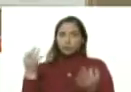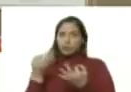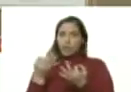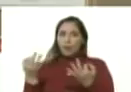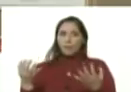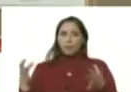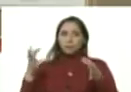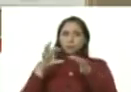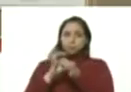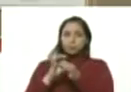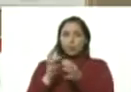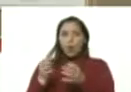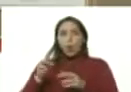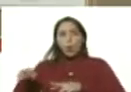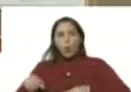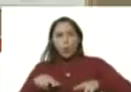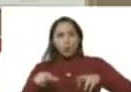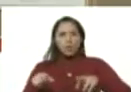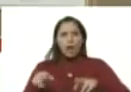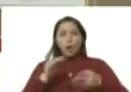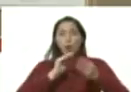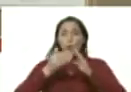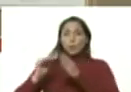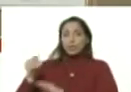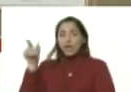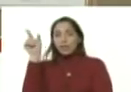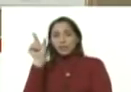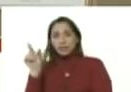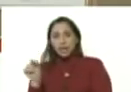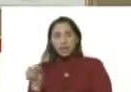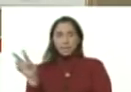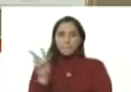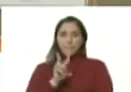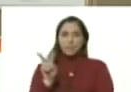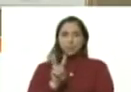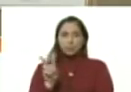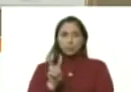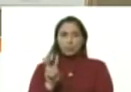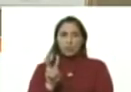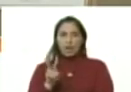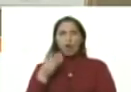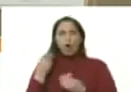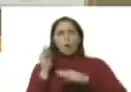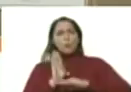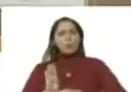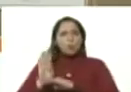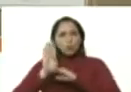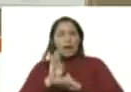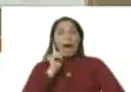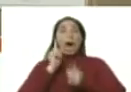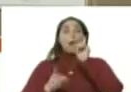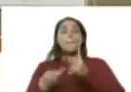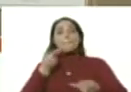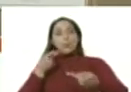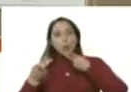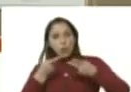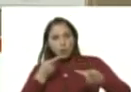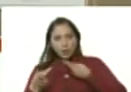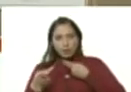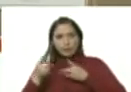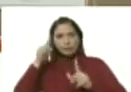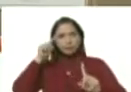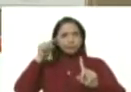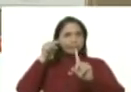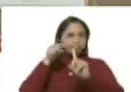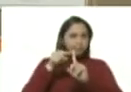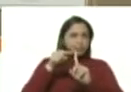y coordinadas. La comunidad italiana en Venezuela, cómo debemos protegerla. De hecho, hay algunas políticas direccionadas a